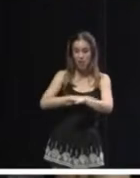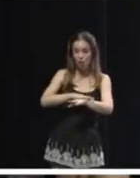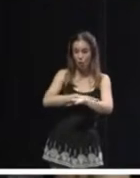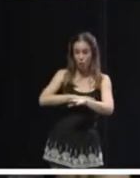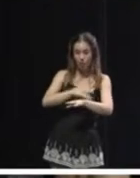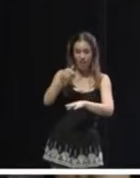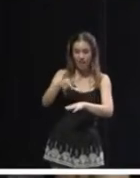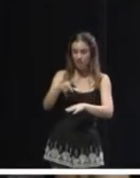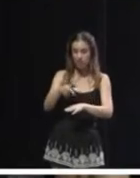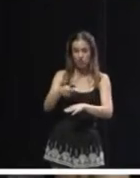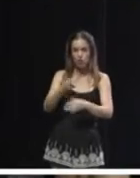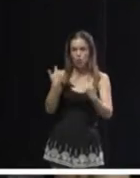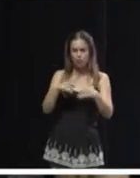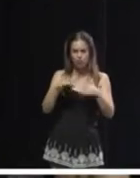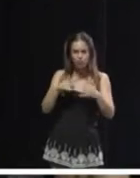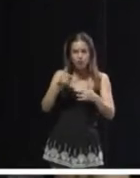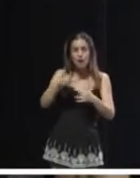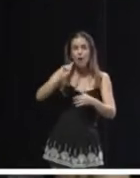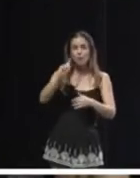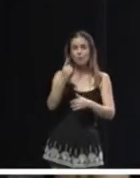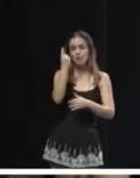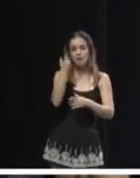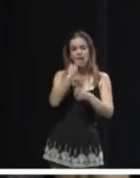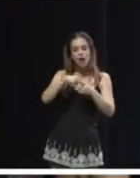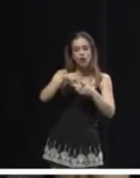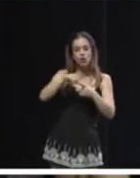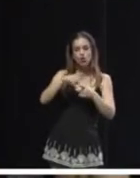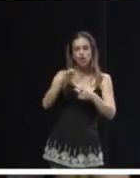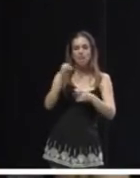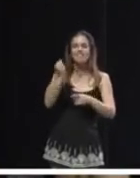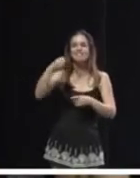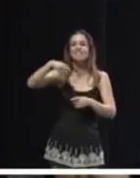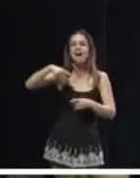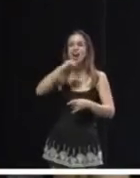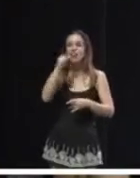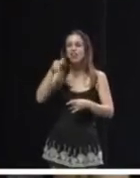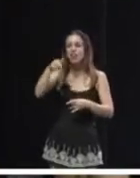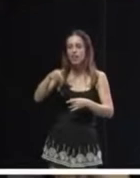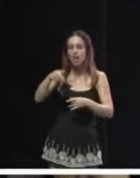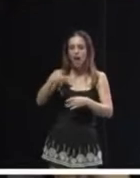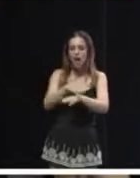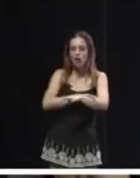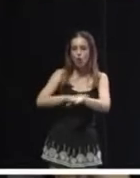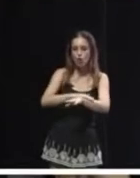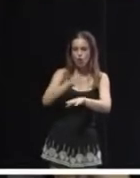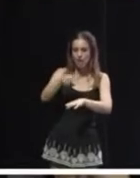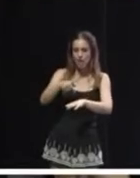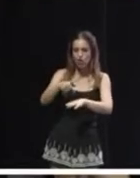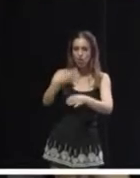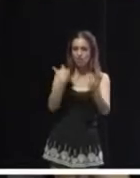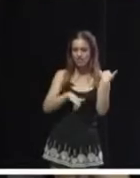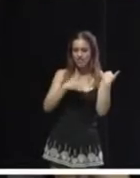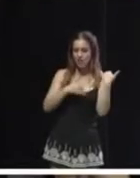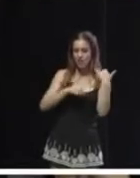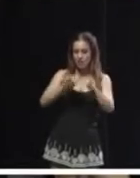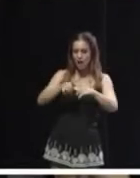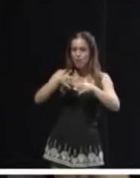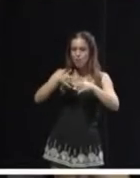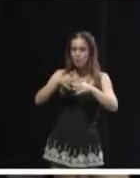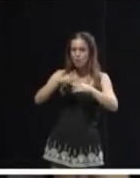las primeras cosas que ha hecho el señor Sanz, nada más llegar al Gobierno municipal de Sevilla,